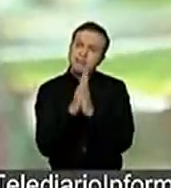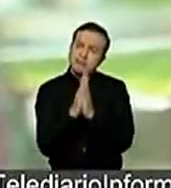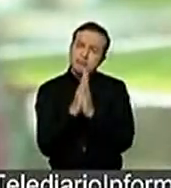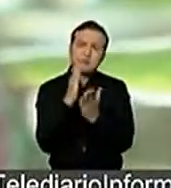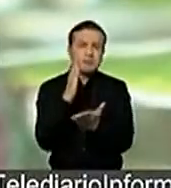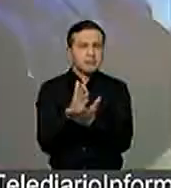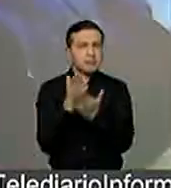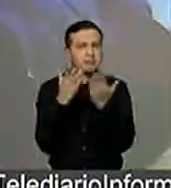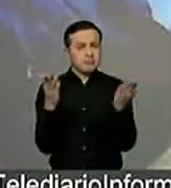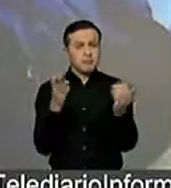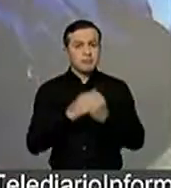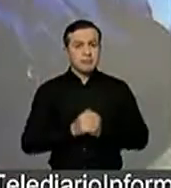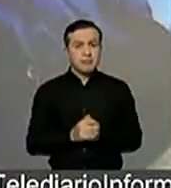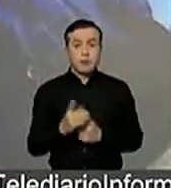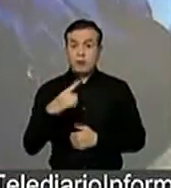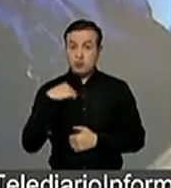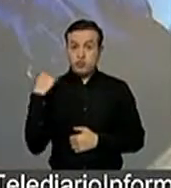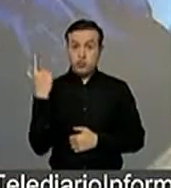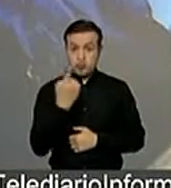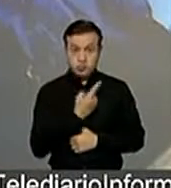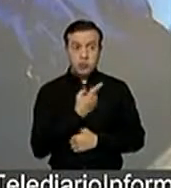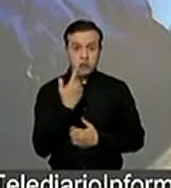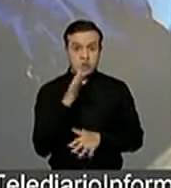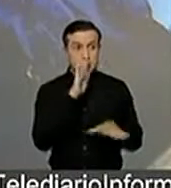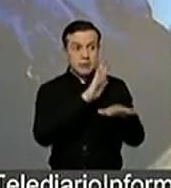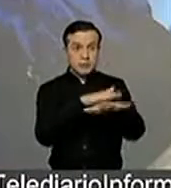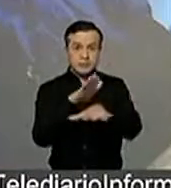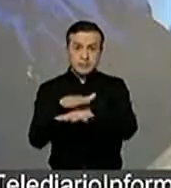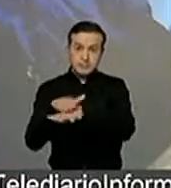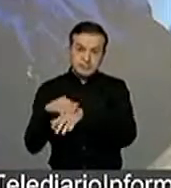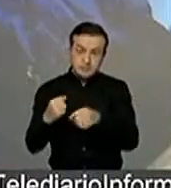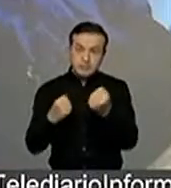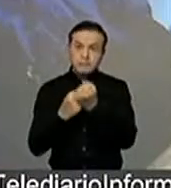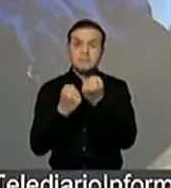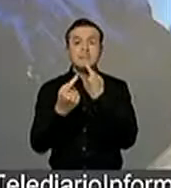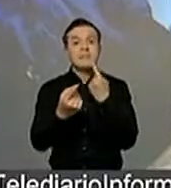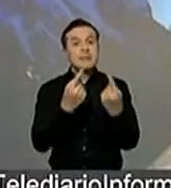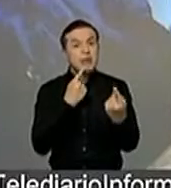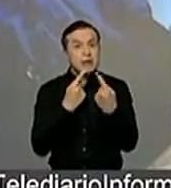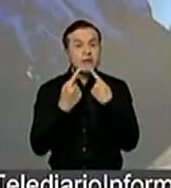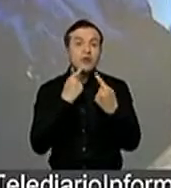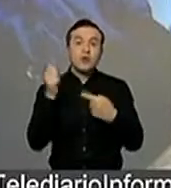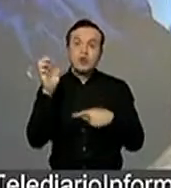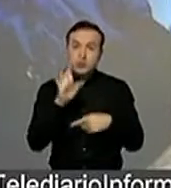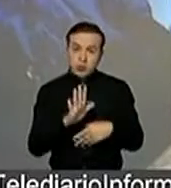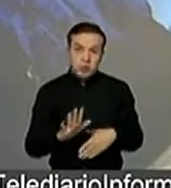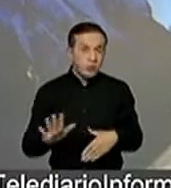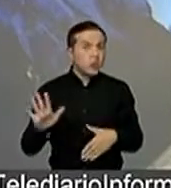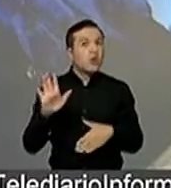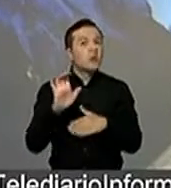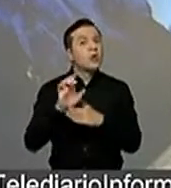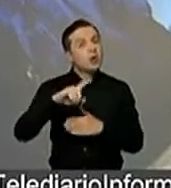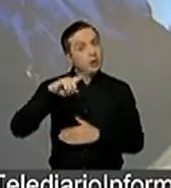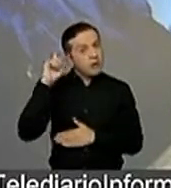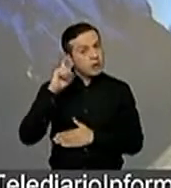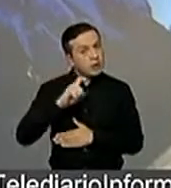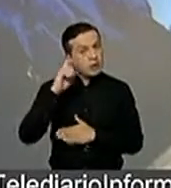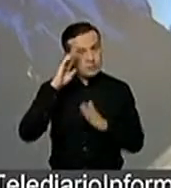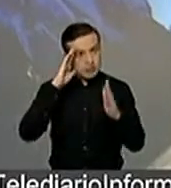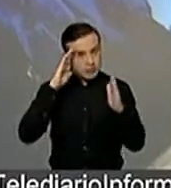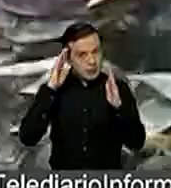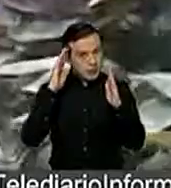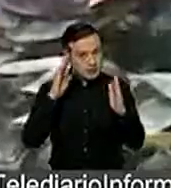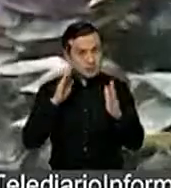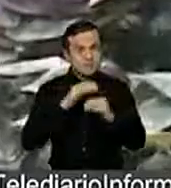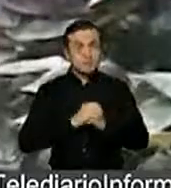en el país. Nosotros hacemos este llamado a favorecer el diálogo porque el país no puede permanecer en el presente estado